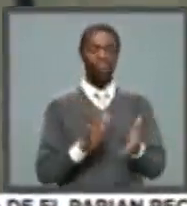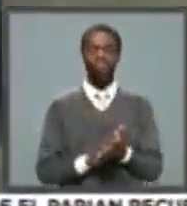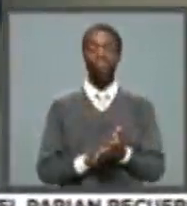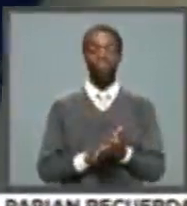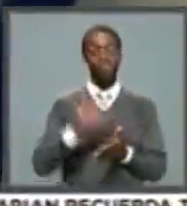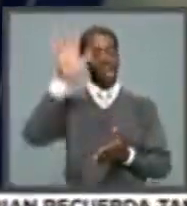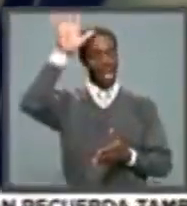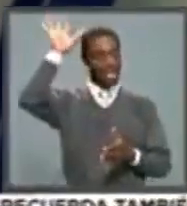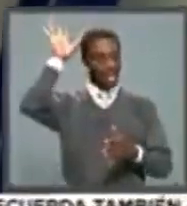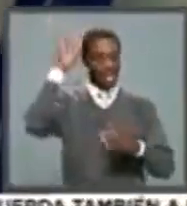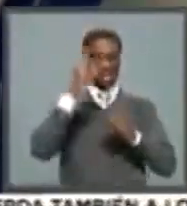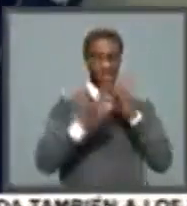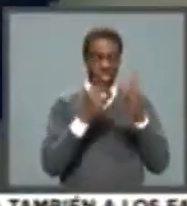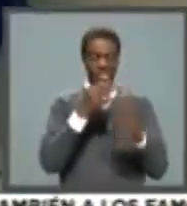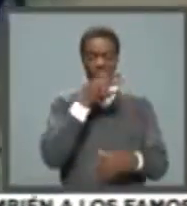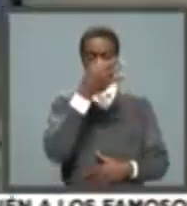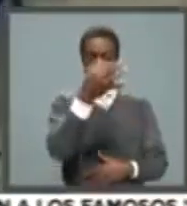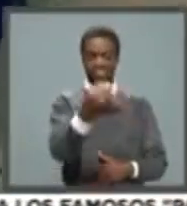Azteca Deportes.